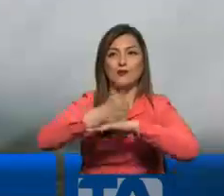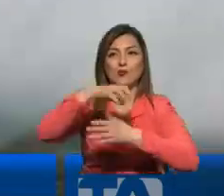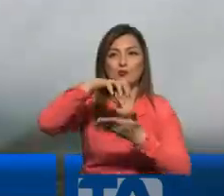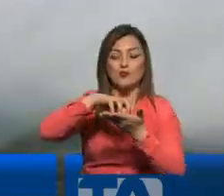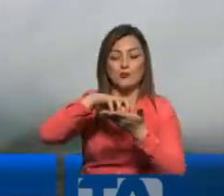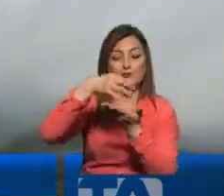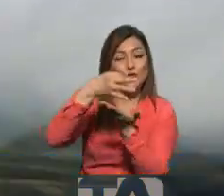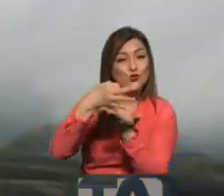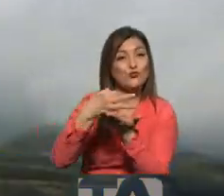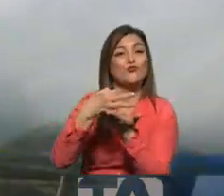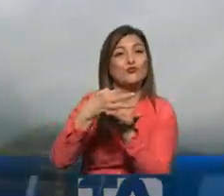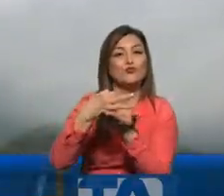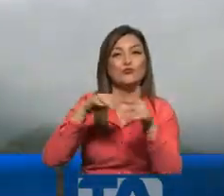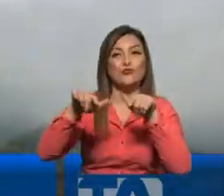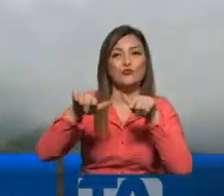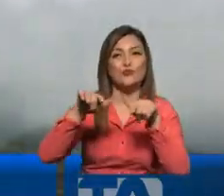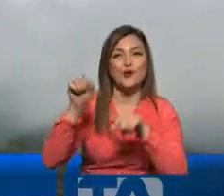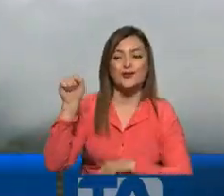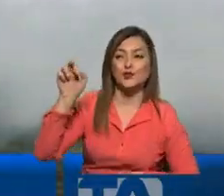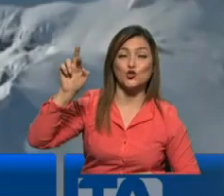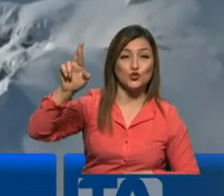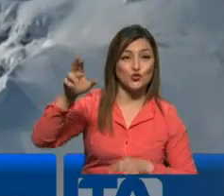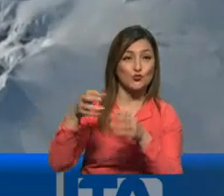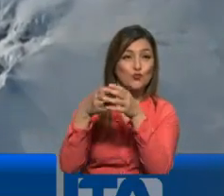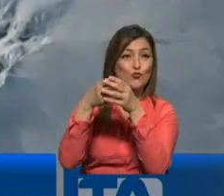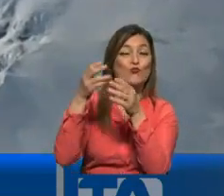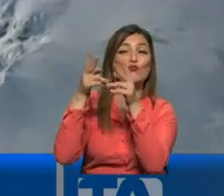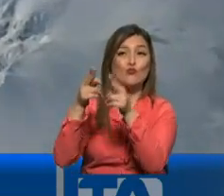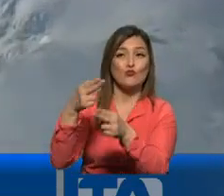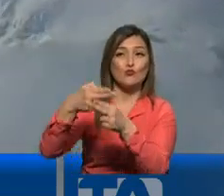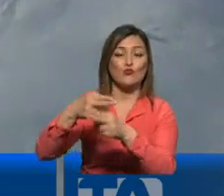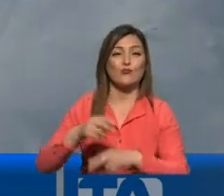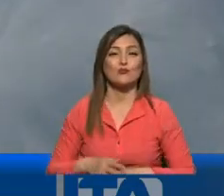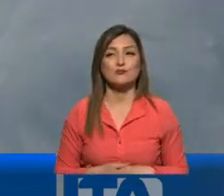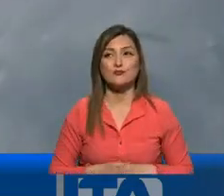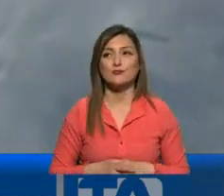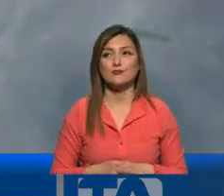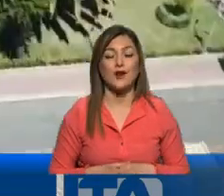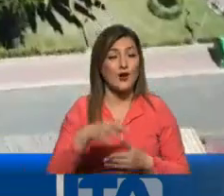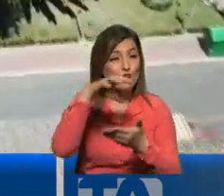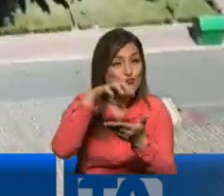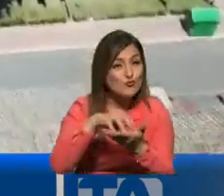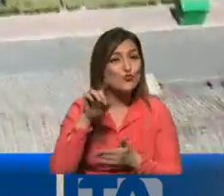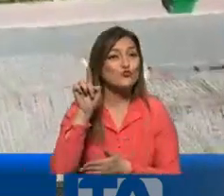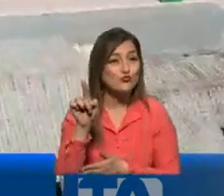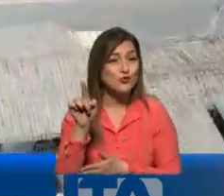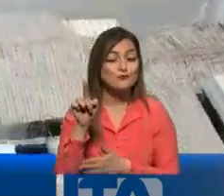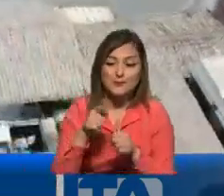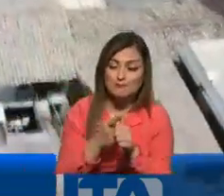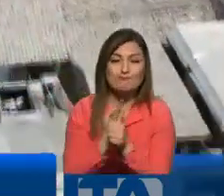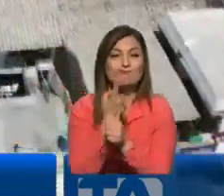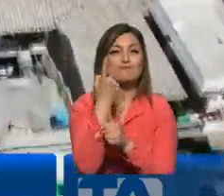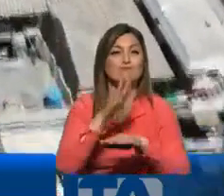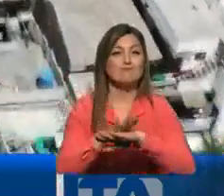Cotopaxi. Precisamente está ubicada al sur del volcán que lleva el mismo nombre y por el cual esta provincia es uno de los